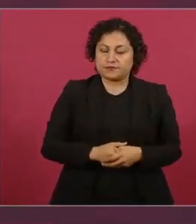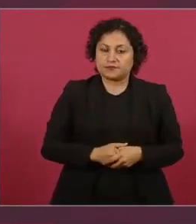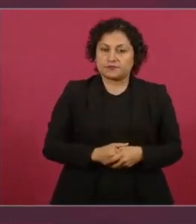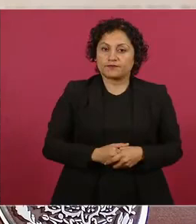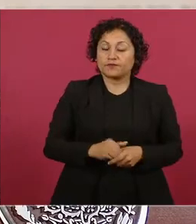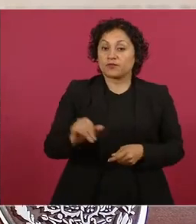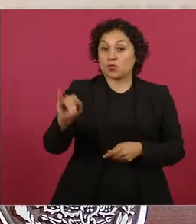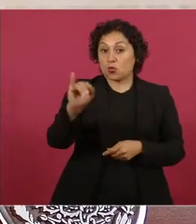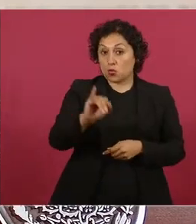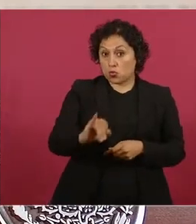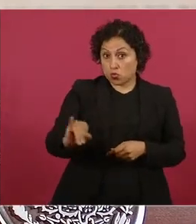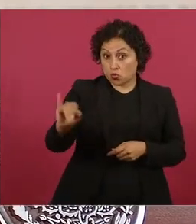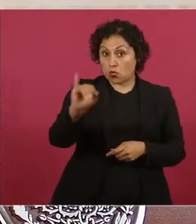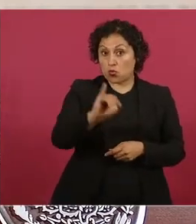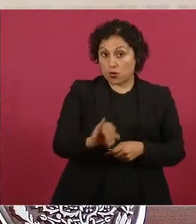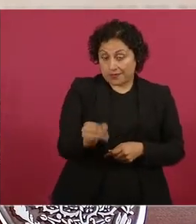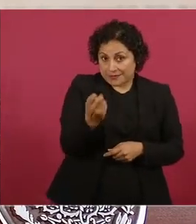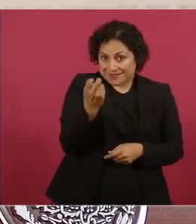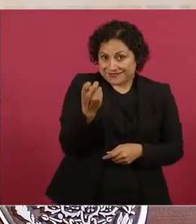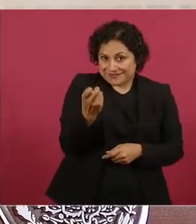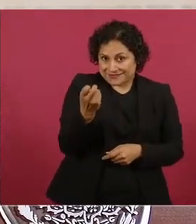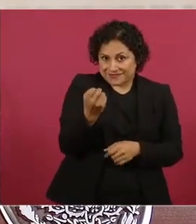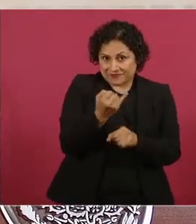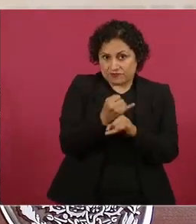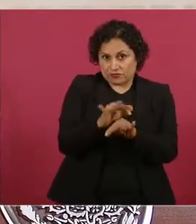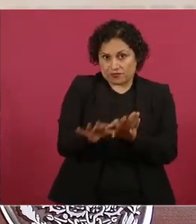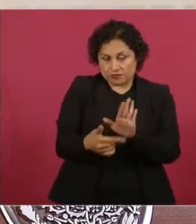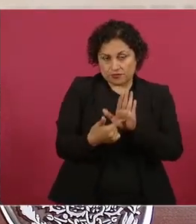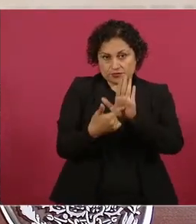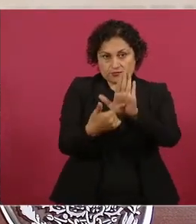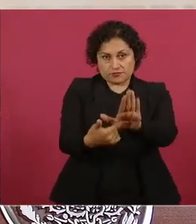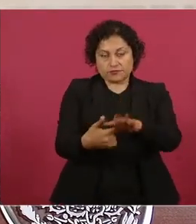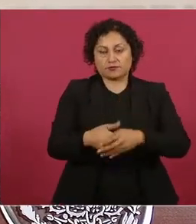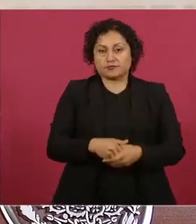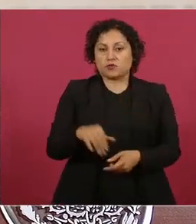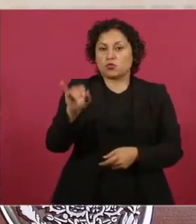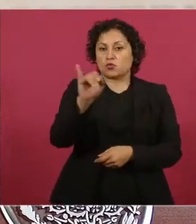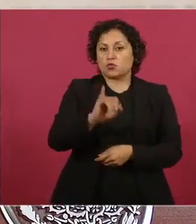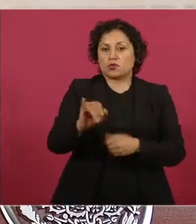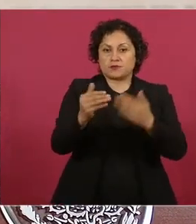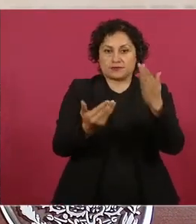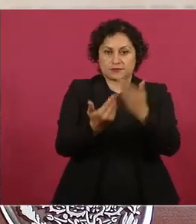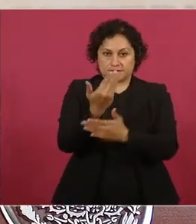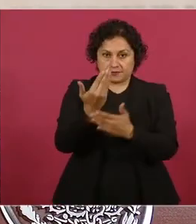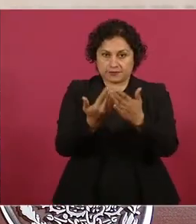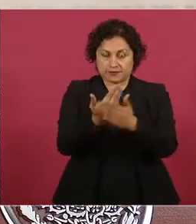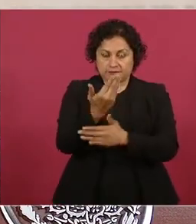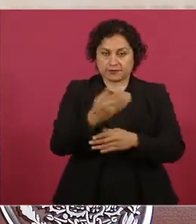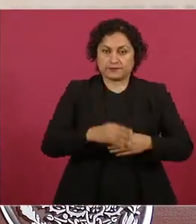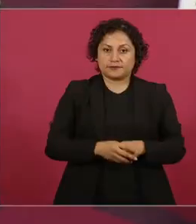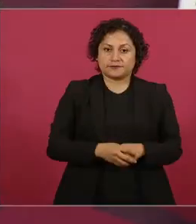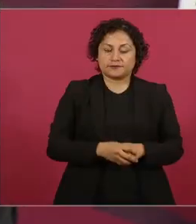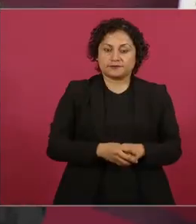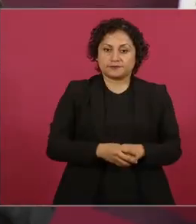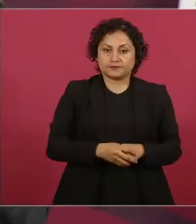El jueves es para eso. El jueves en la mañana es para eso.